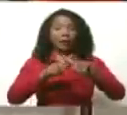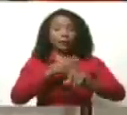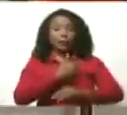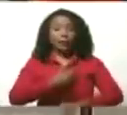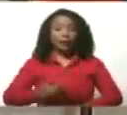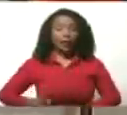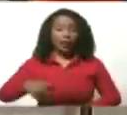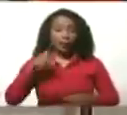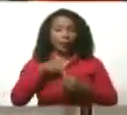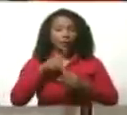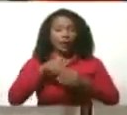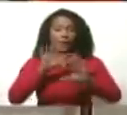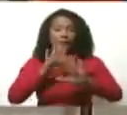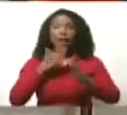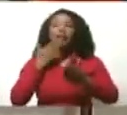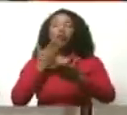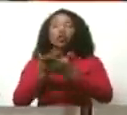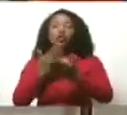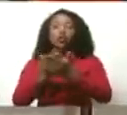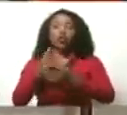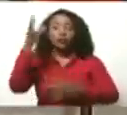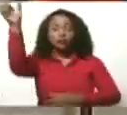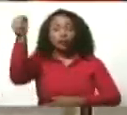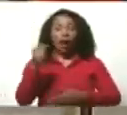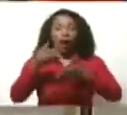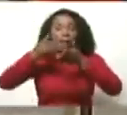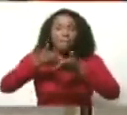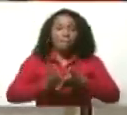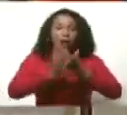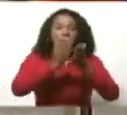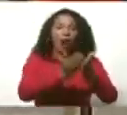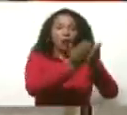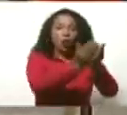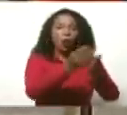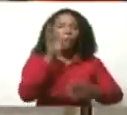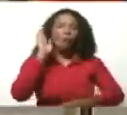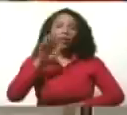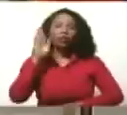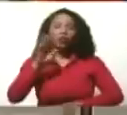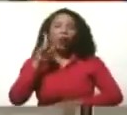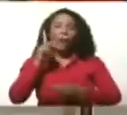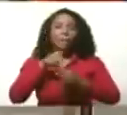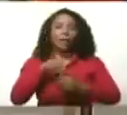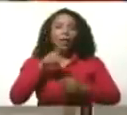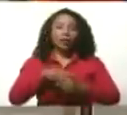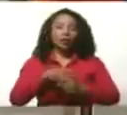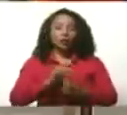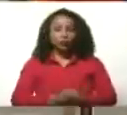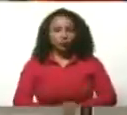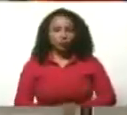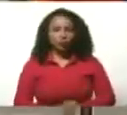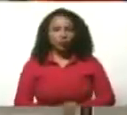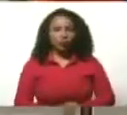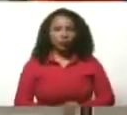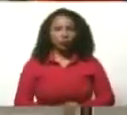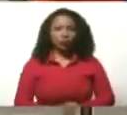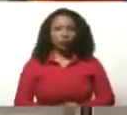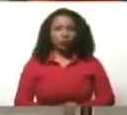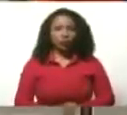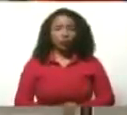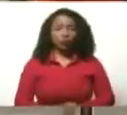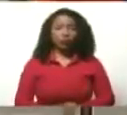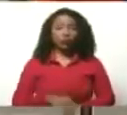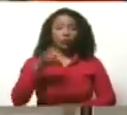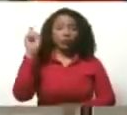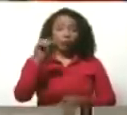extradición por el caso del barco chatarra Petro Saudí Saturn. Incluso,